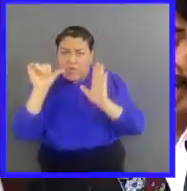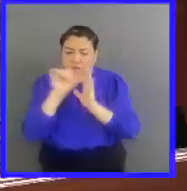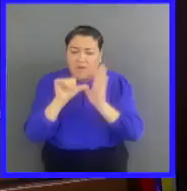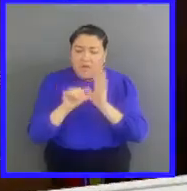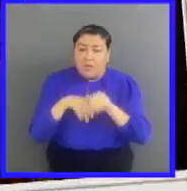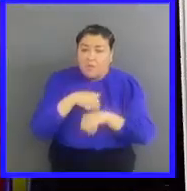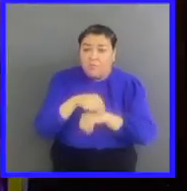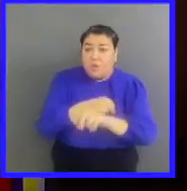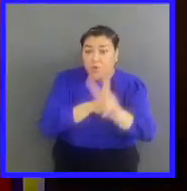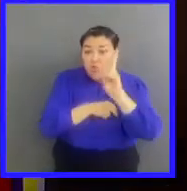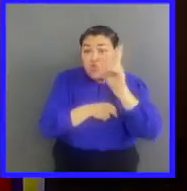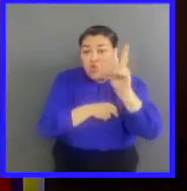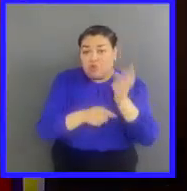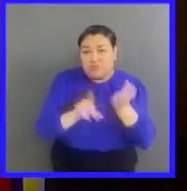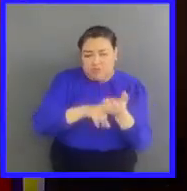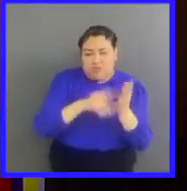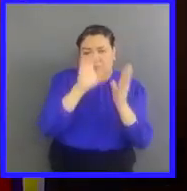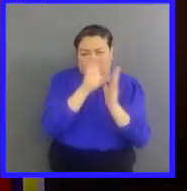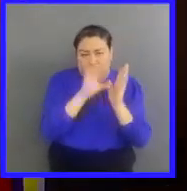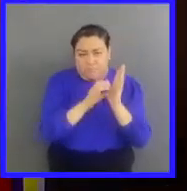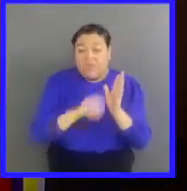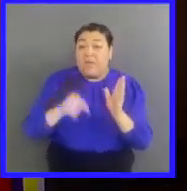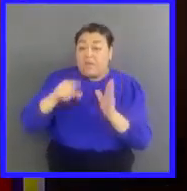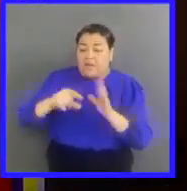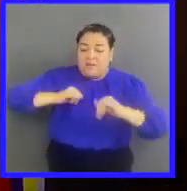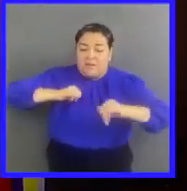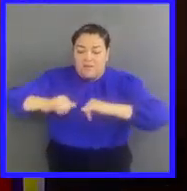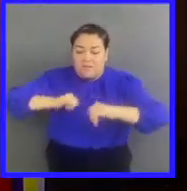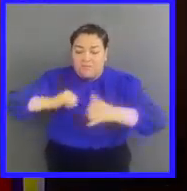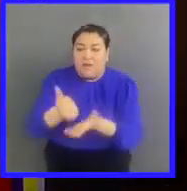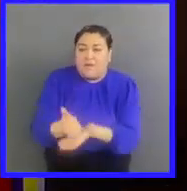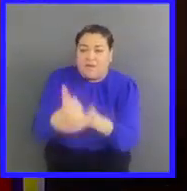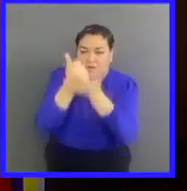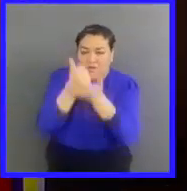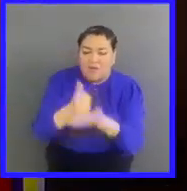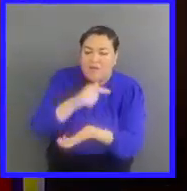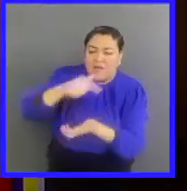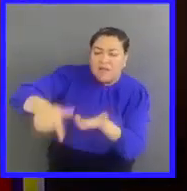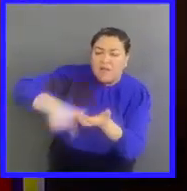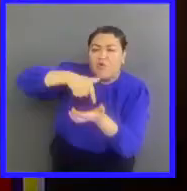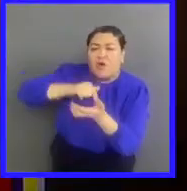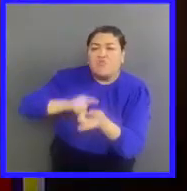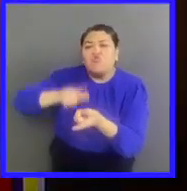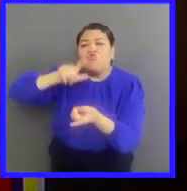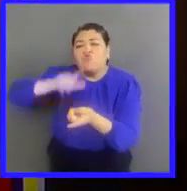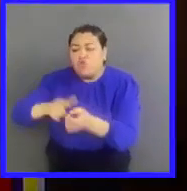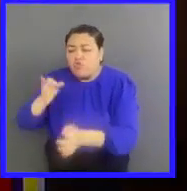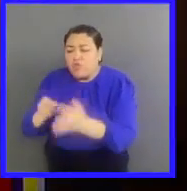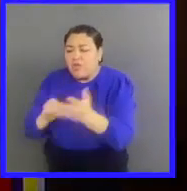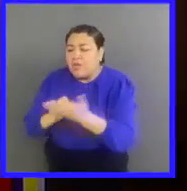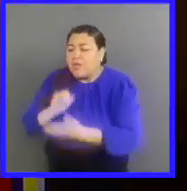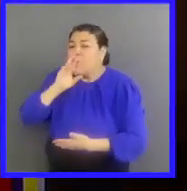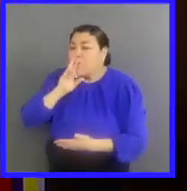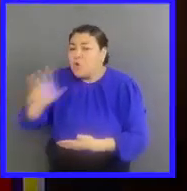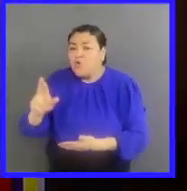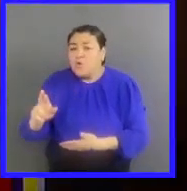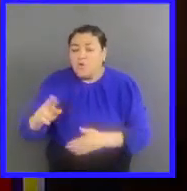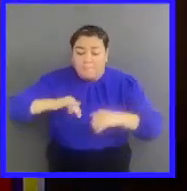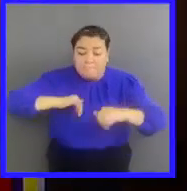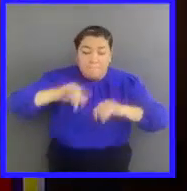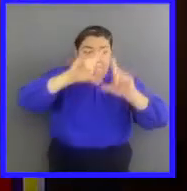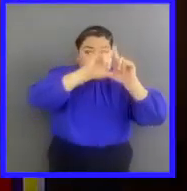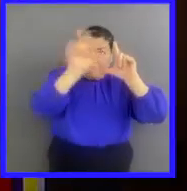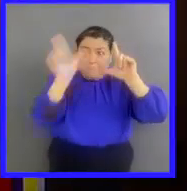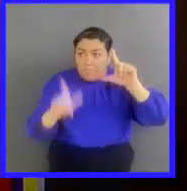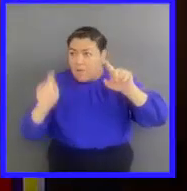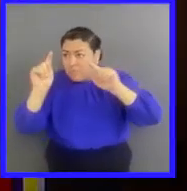constitucional. Una herramienta digital que permite visualizar territorialmente los criterios de la Suprema Corte relacionados con derechos